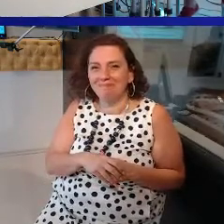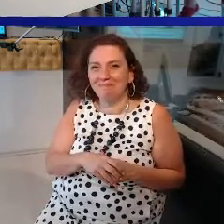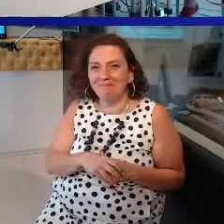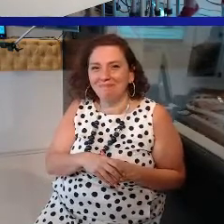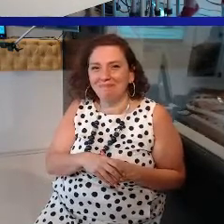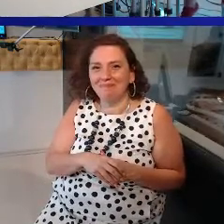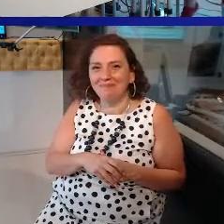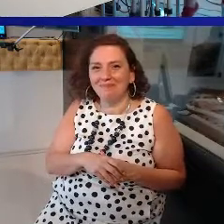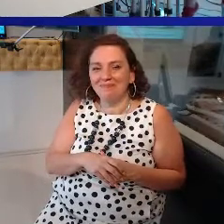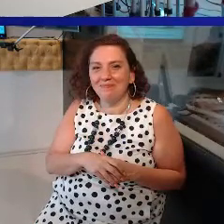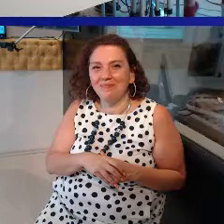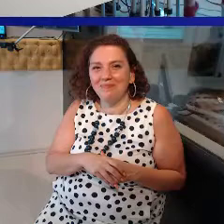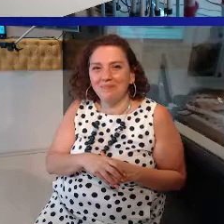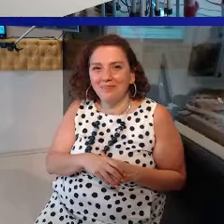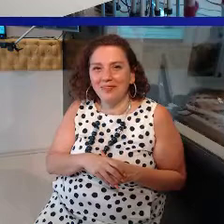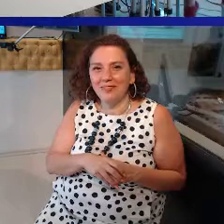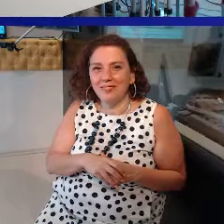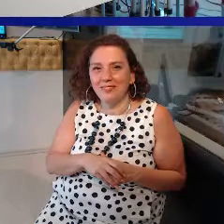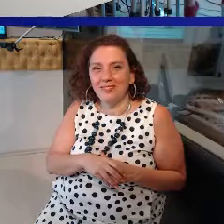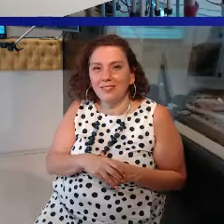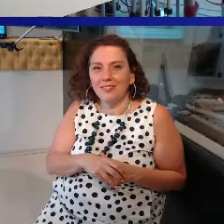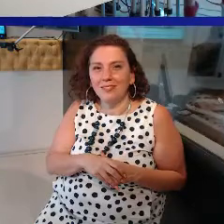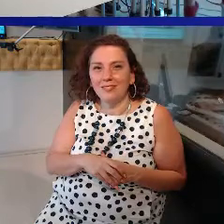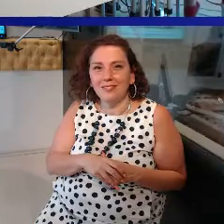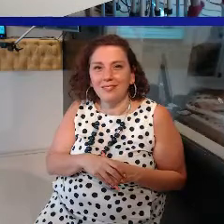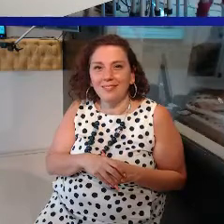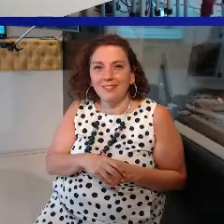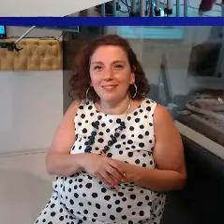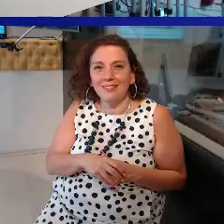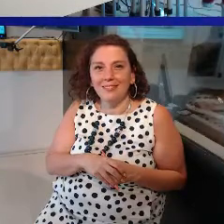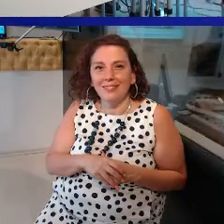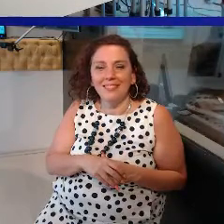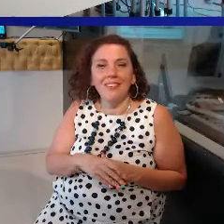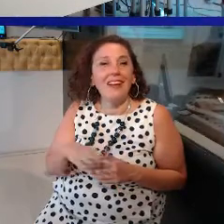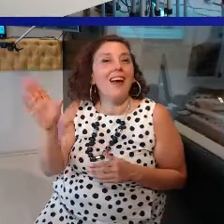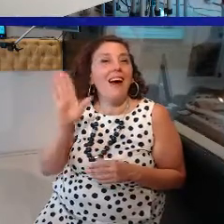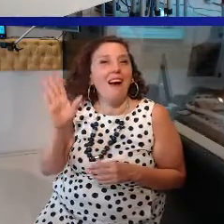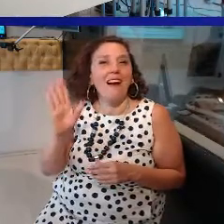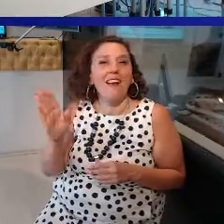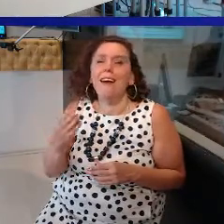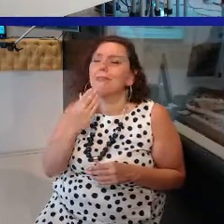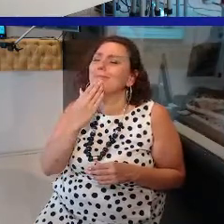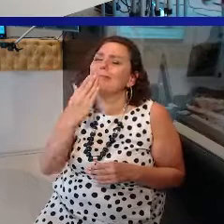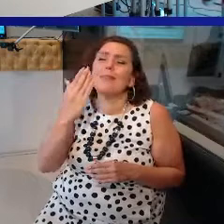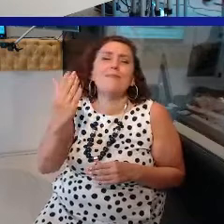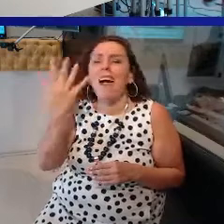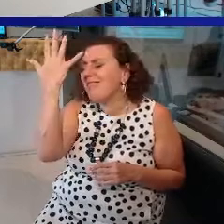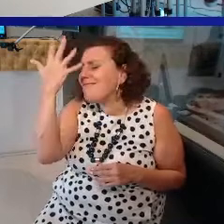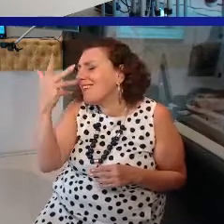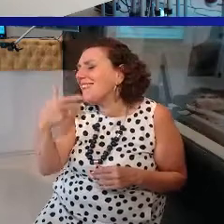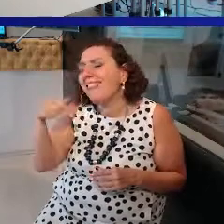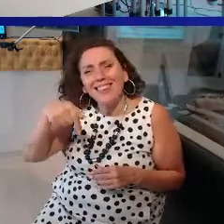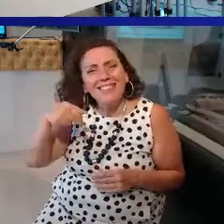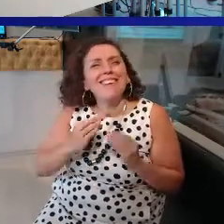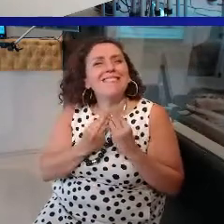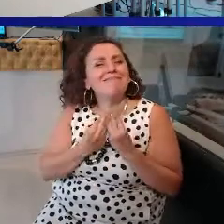¡Ya, corre! ¡Casi lleguito! Bueno. Che, ¿y qué tal ahí? Está la viva Teresa. Teresa, muchísimas gracias por haber ido. Sí, acá está la mía, entonces acá